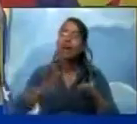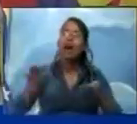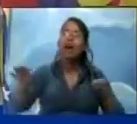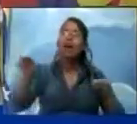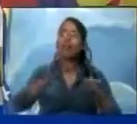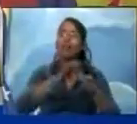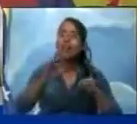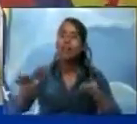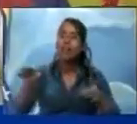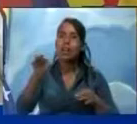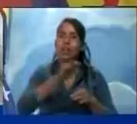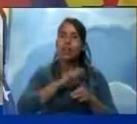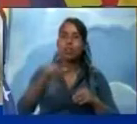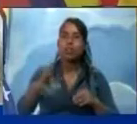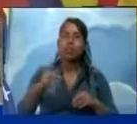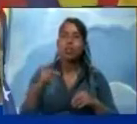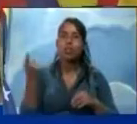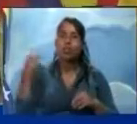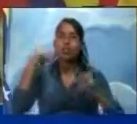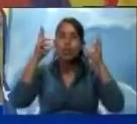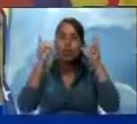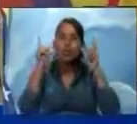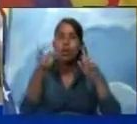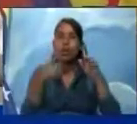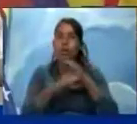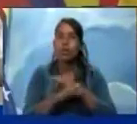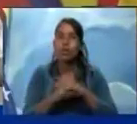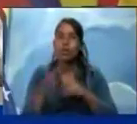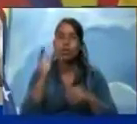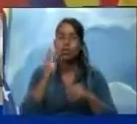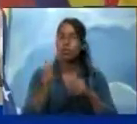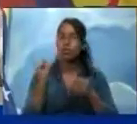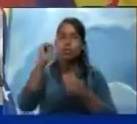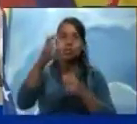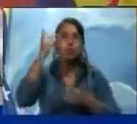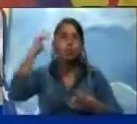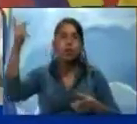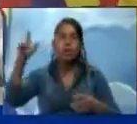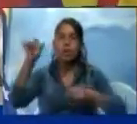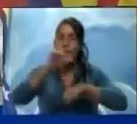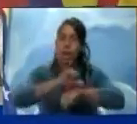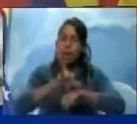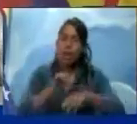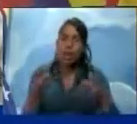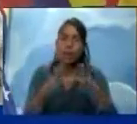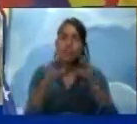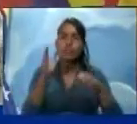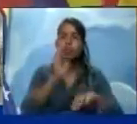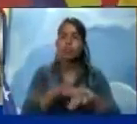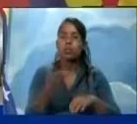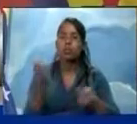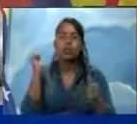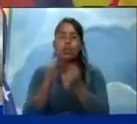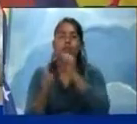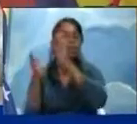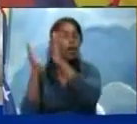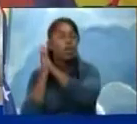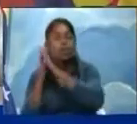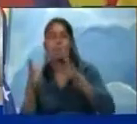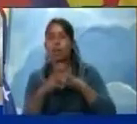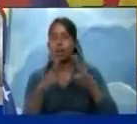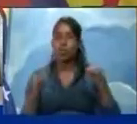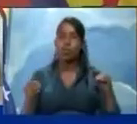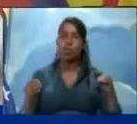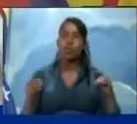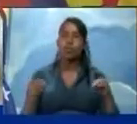de largometraje, oiga, no le vaya a zumbar ese sueño tan largo a la congregación, porque los va a dormir a